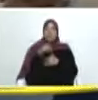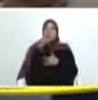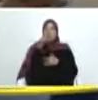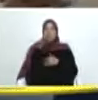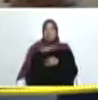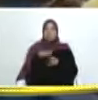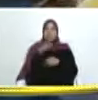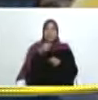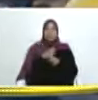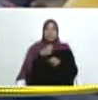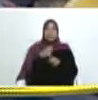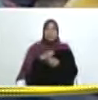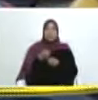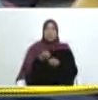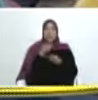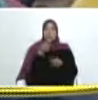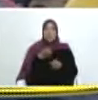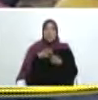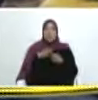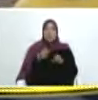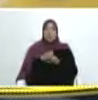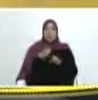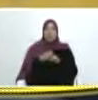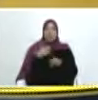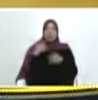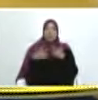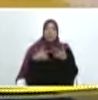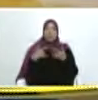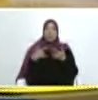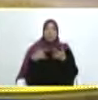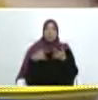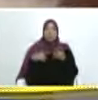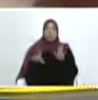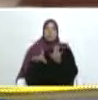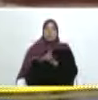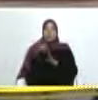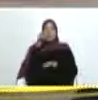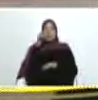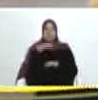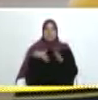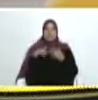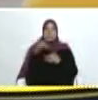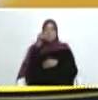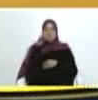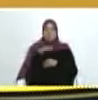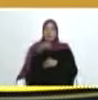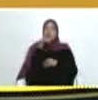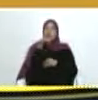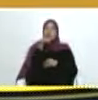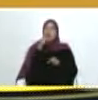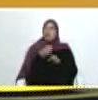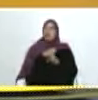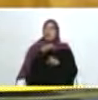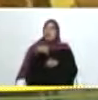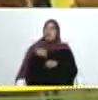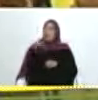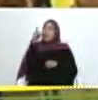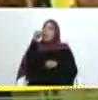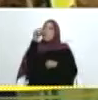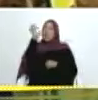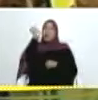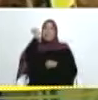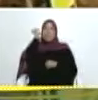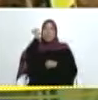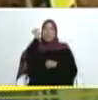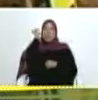Tebueno, que condensar todos esos miles y miles de propuestas, esas miles y miles de sueños de estos hombres y mujeres que